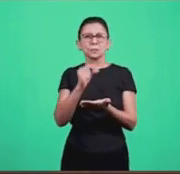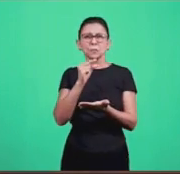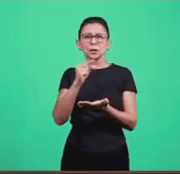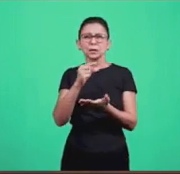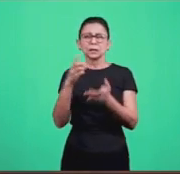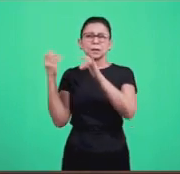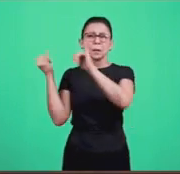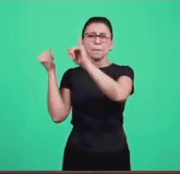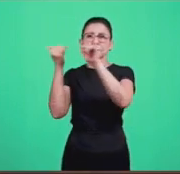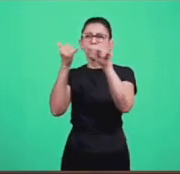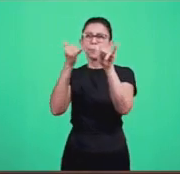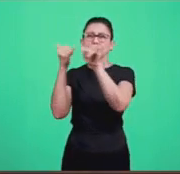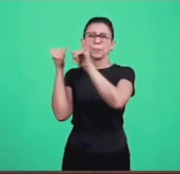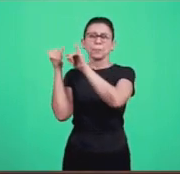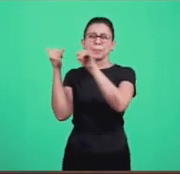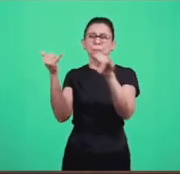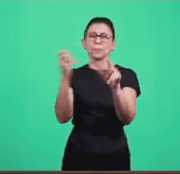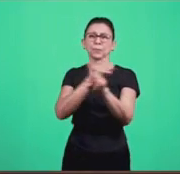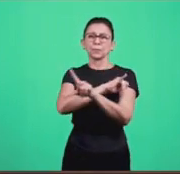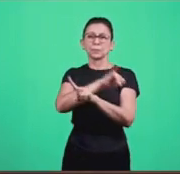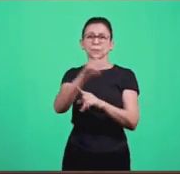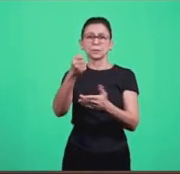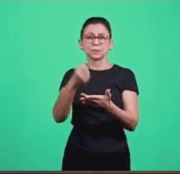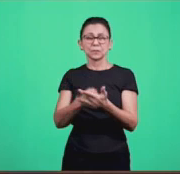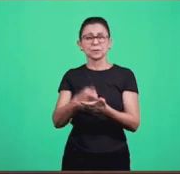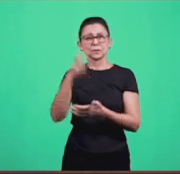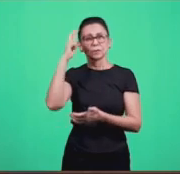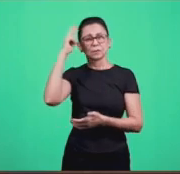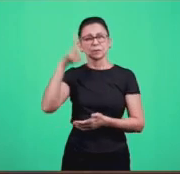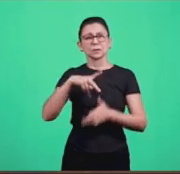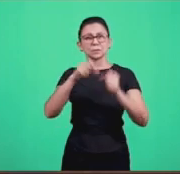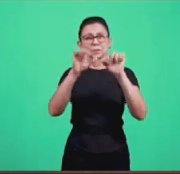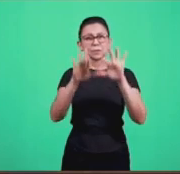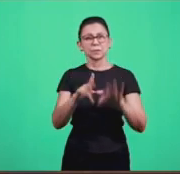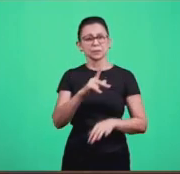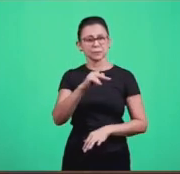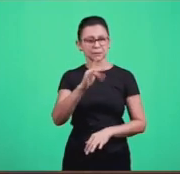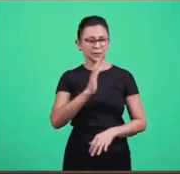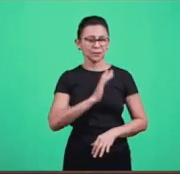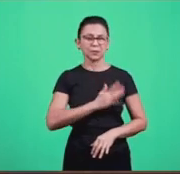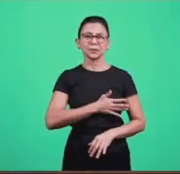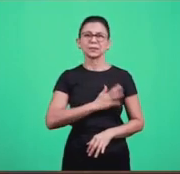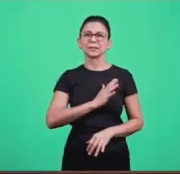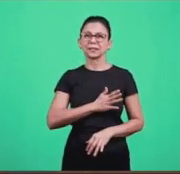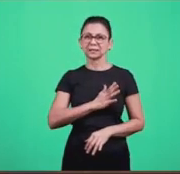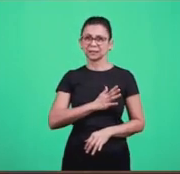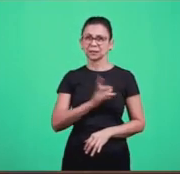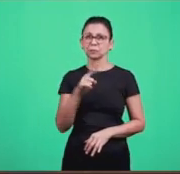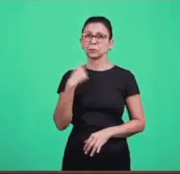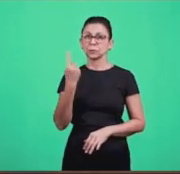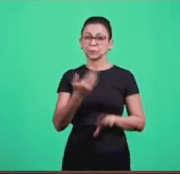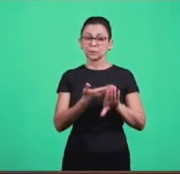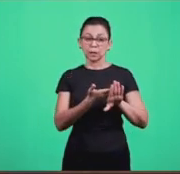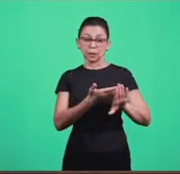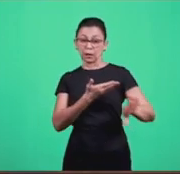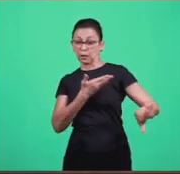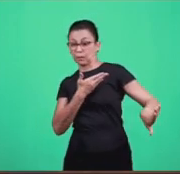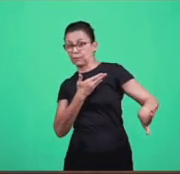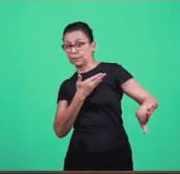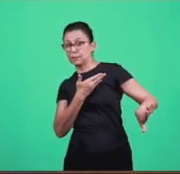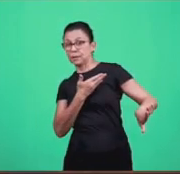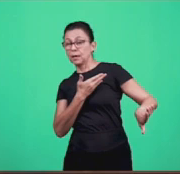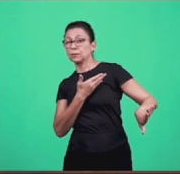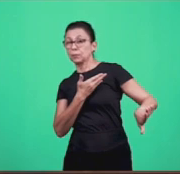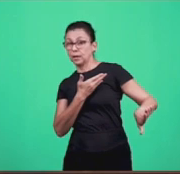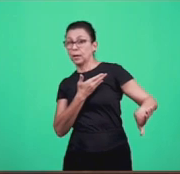Jesús está a las puertas, las trompetas ya tocaron. El Señor tiene una bendición para su corazón, para nuestro